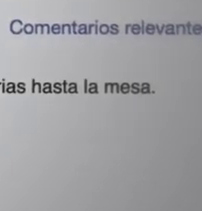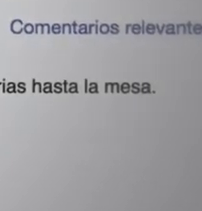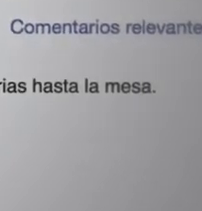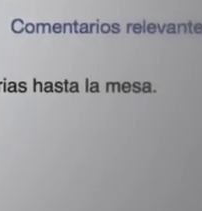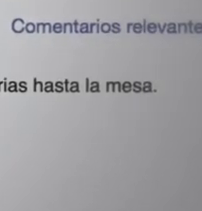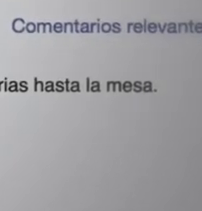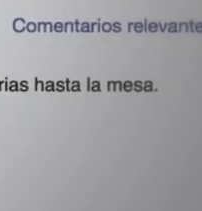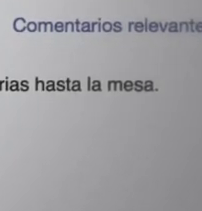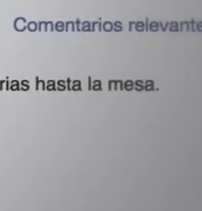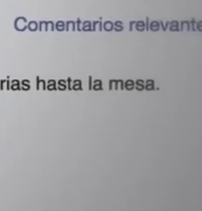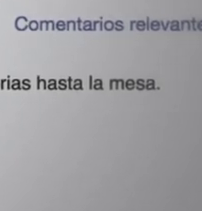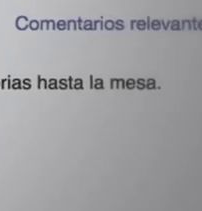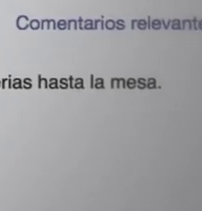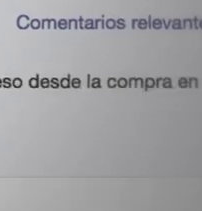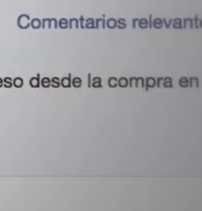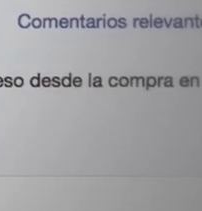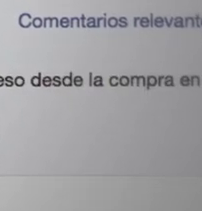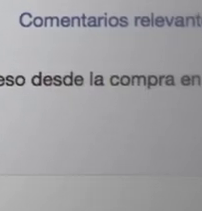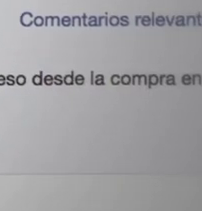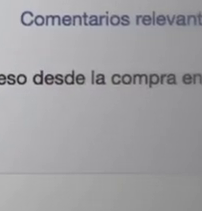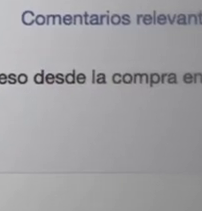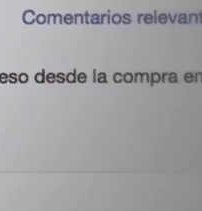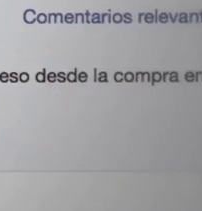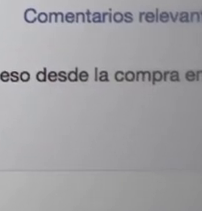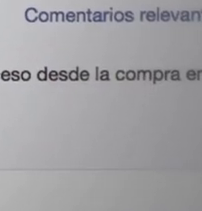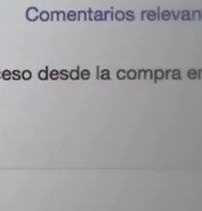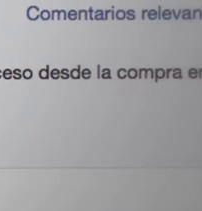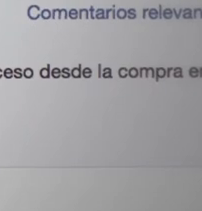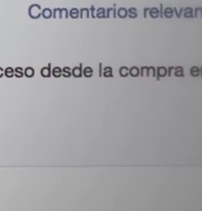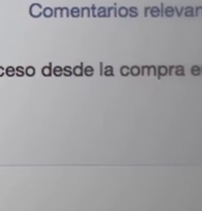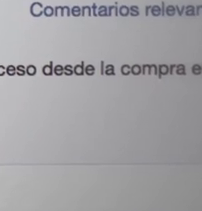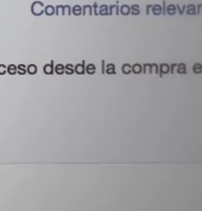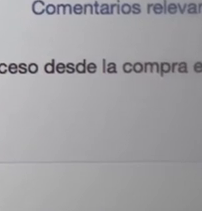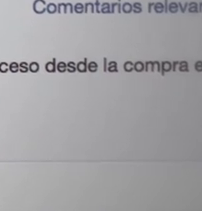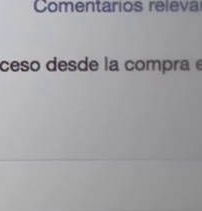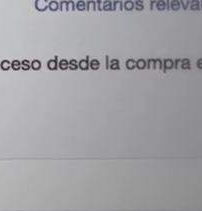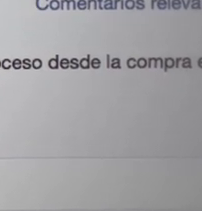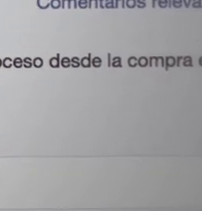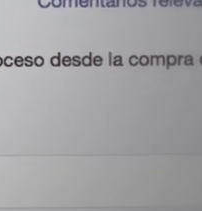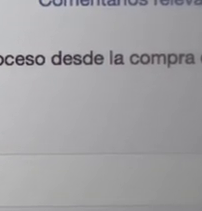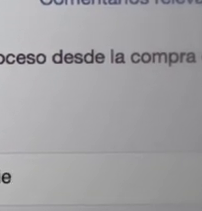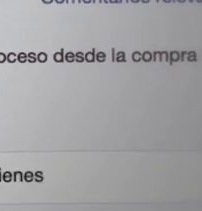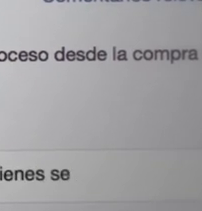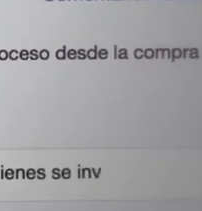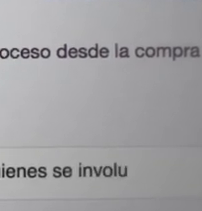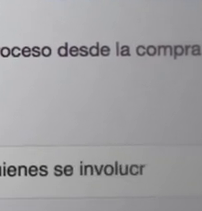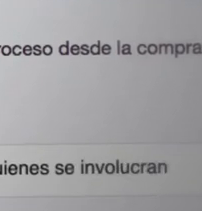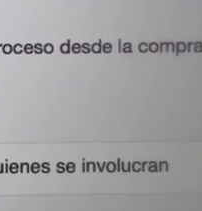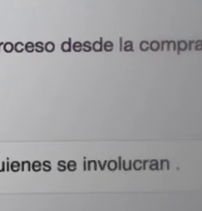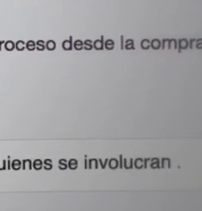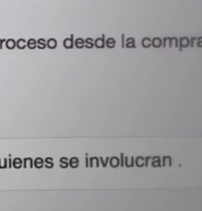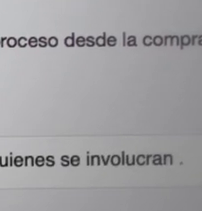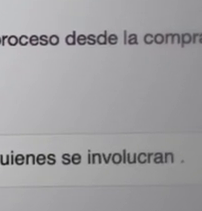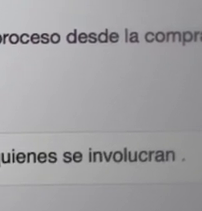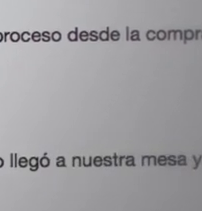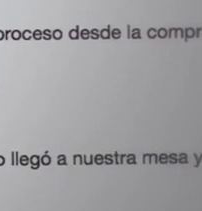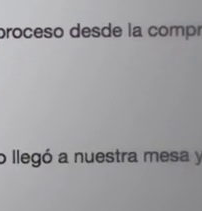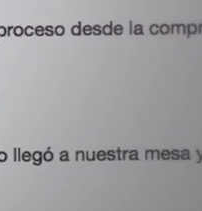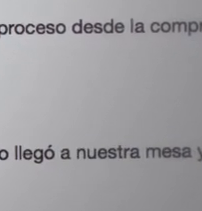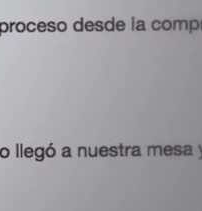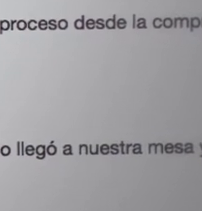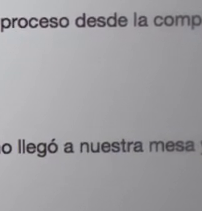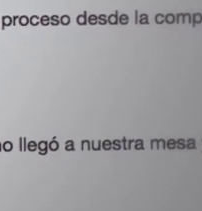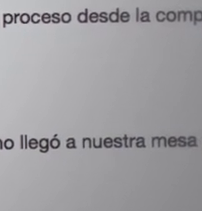el mundo y alguien nos dice, hey, sí, la comida es la escogencia de la comida es algo político. Ah, y la violencia está en